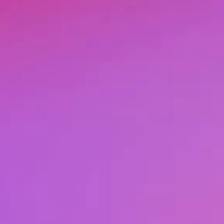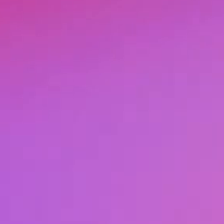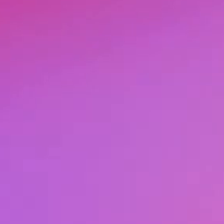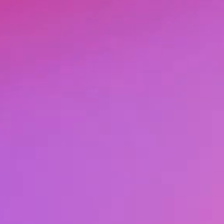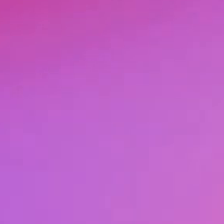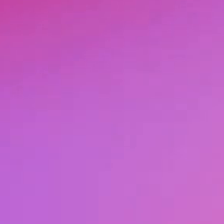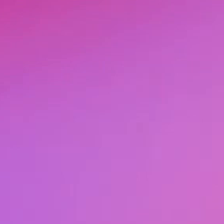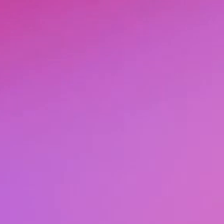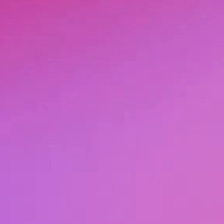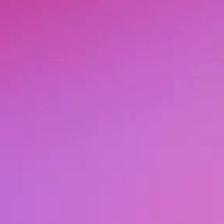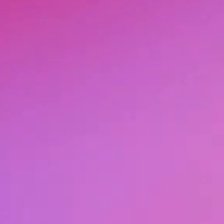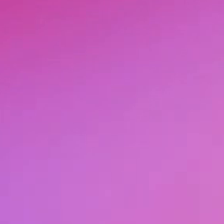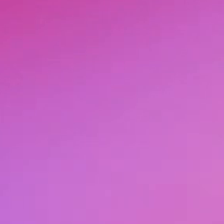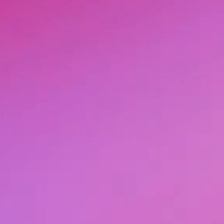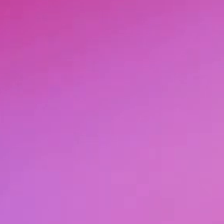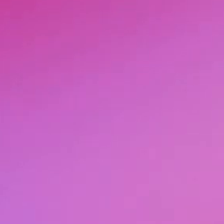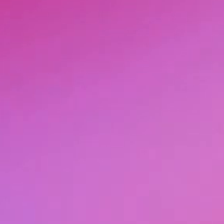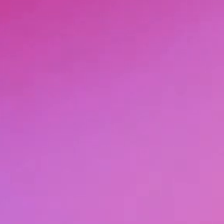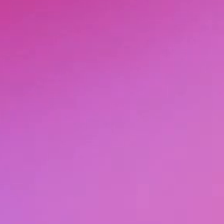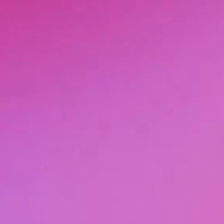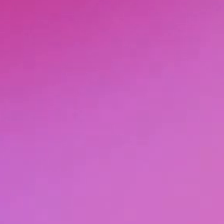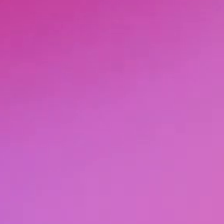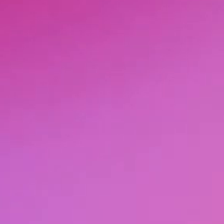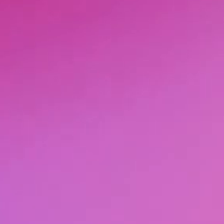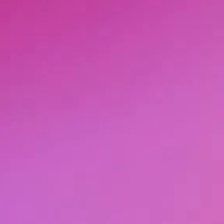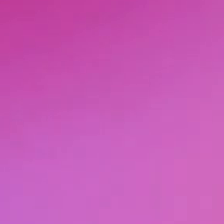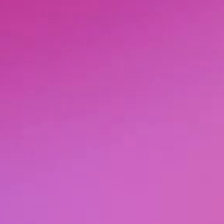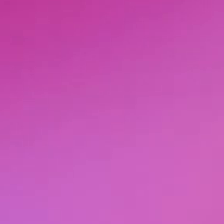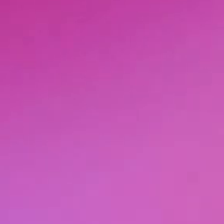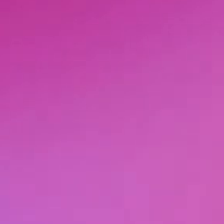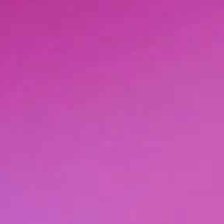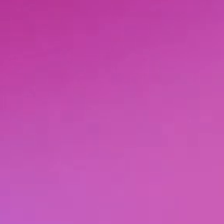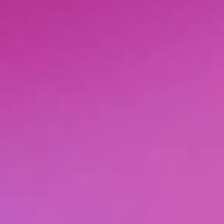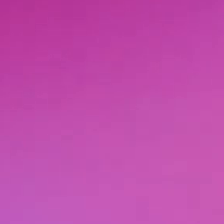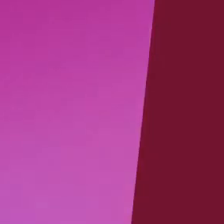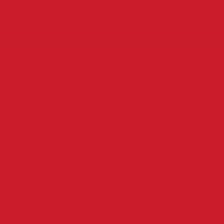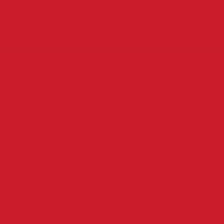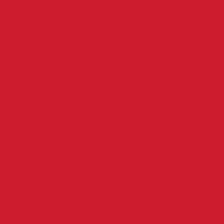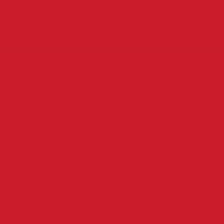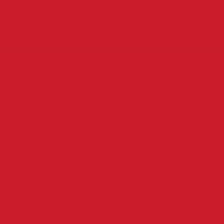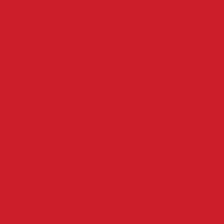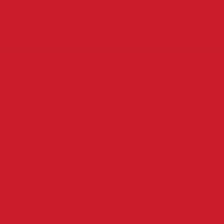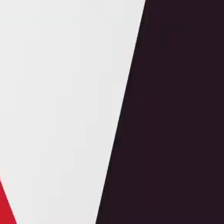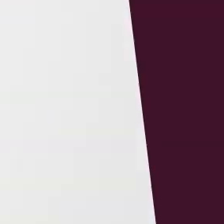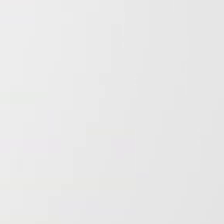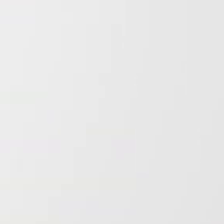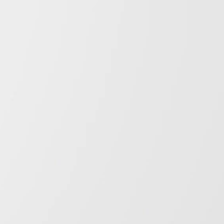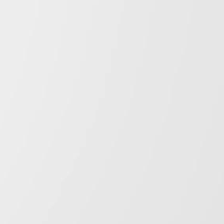nuevaescuelamexicana.cep.gov.mx.